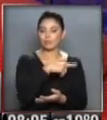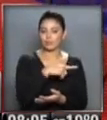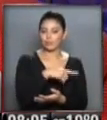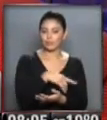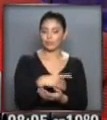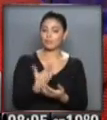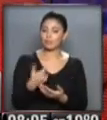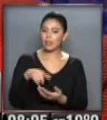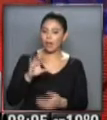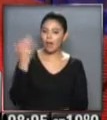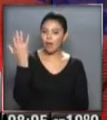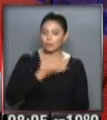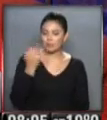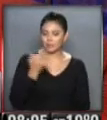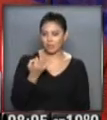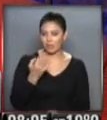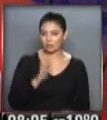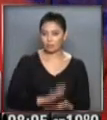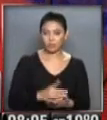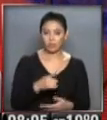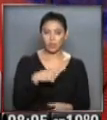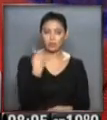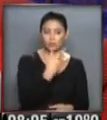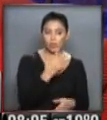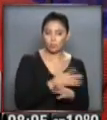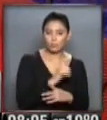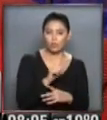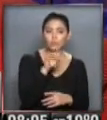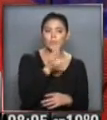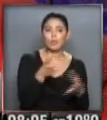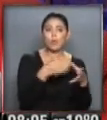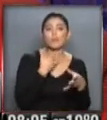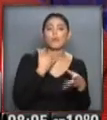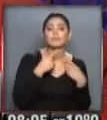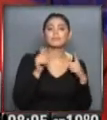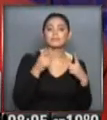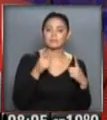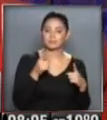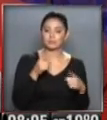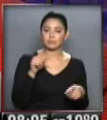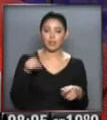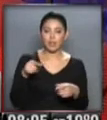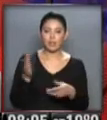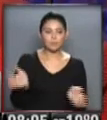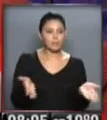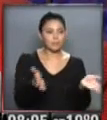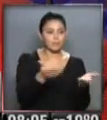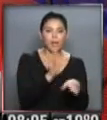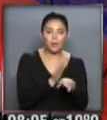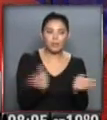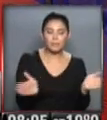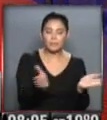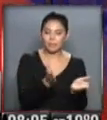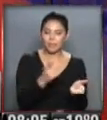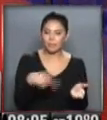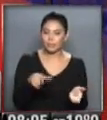la obra por ahí más original en cuanto a que no estaba hecho por actores, sino por un grupo vocal. Él nos hizo actuar, porque